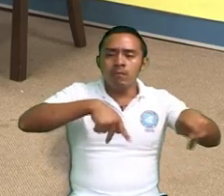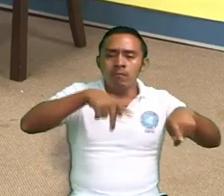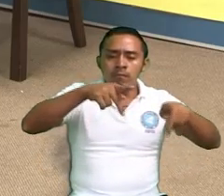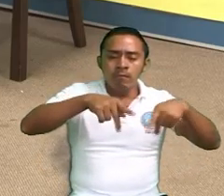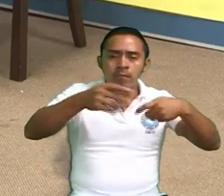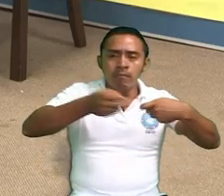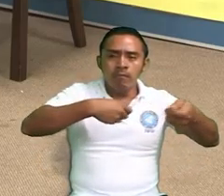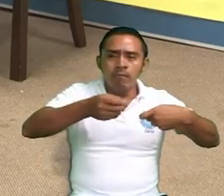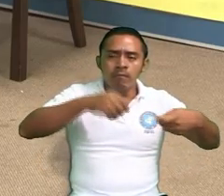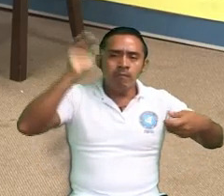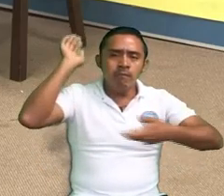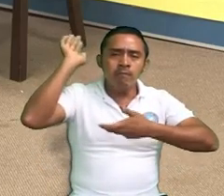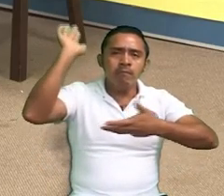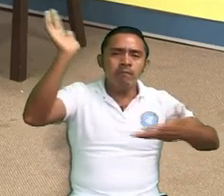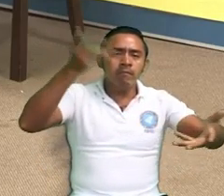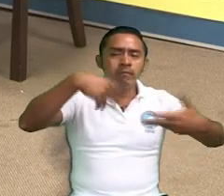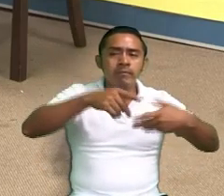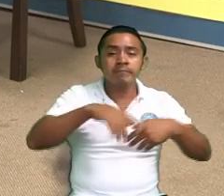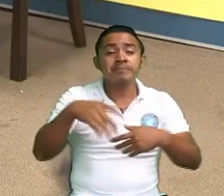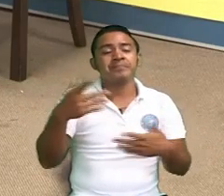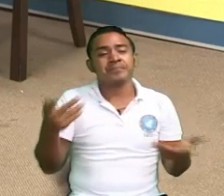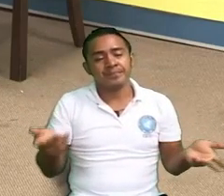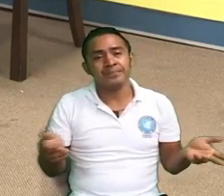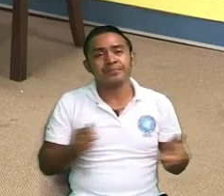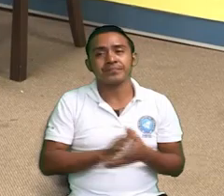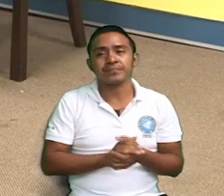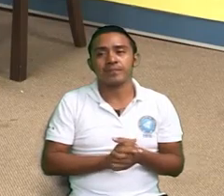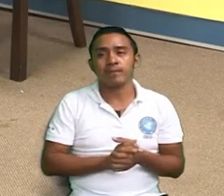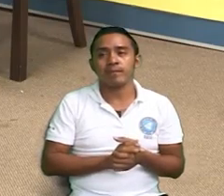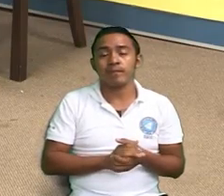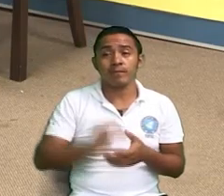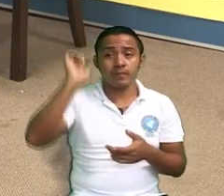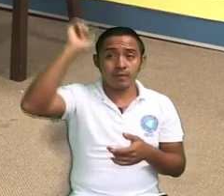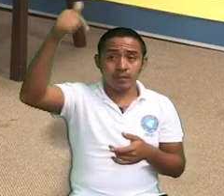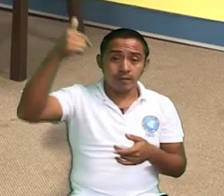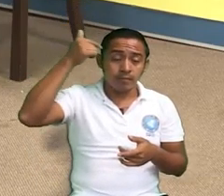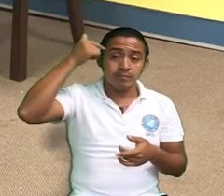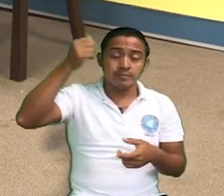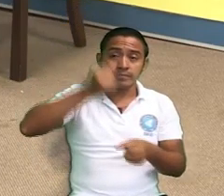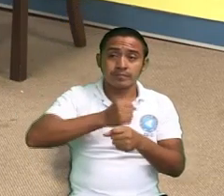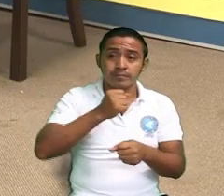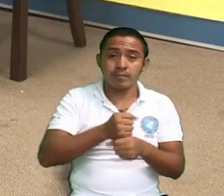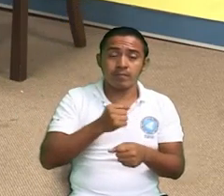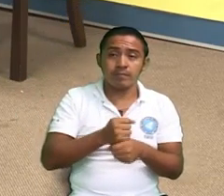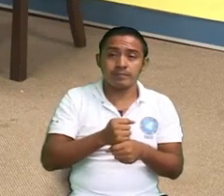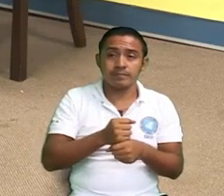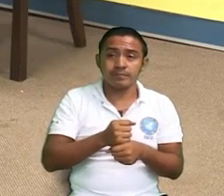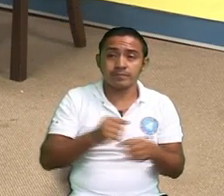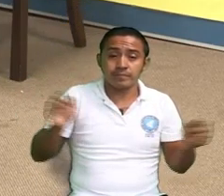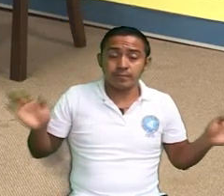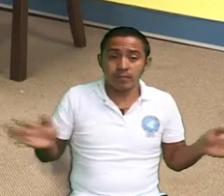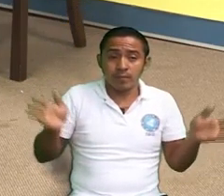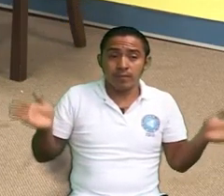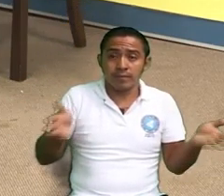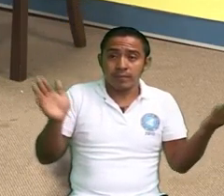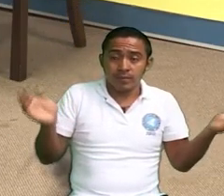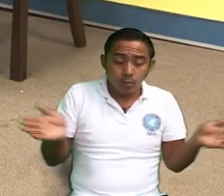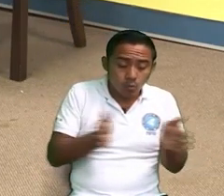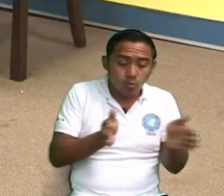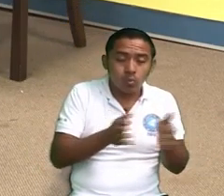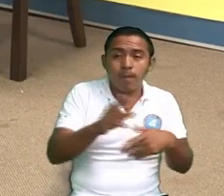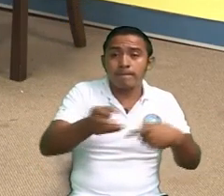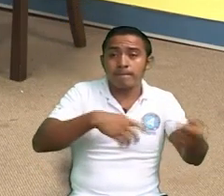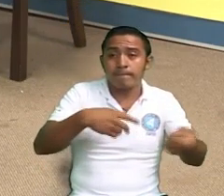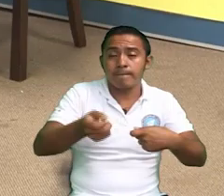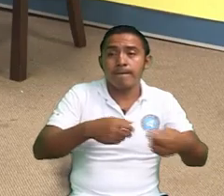la vigilancia que ustedes realizan? Recordemos que el gobierno también está de cara para promover los pequeños